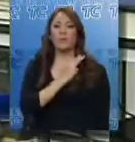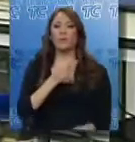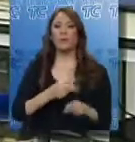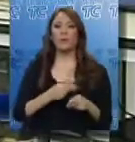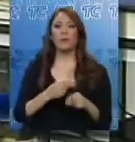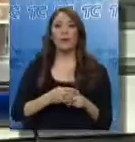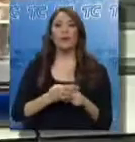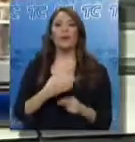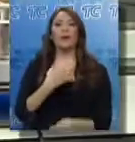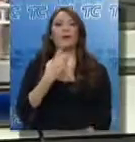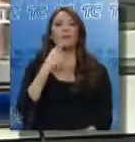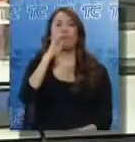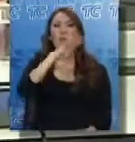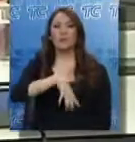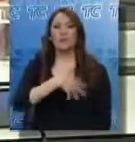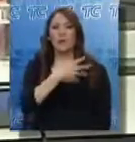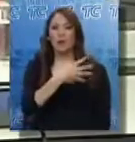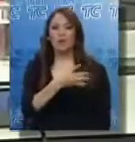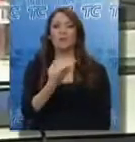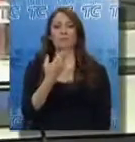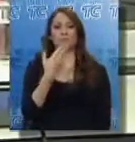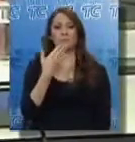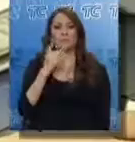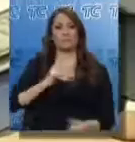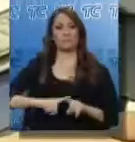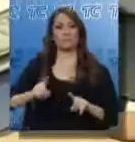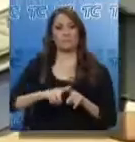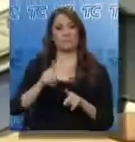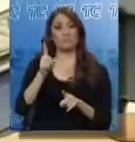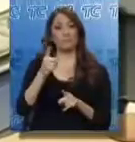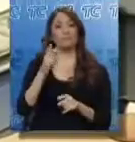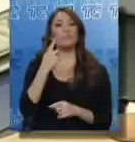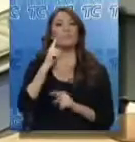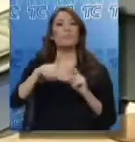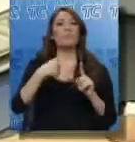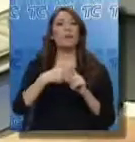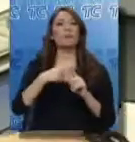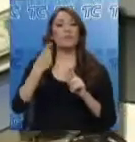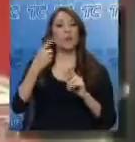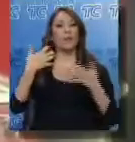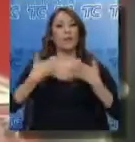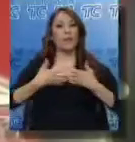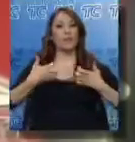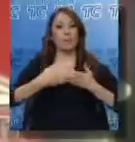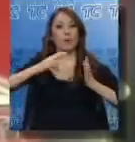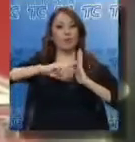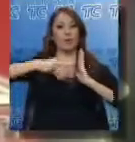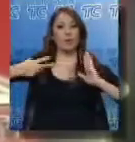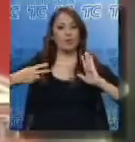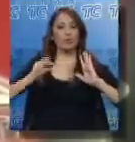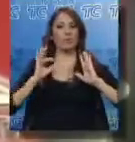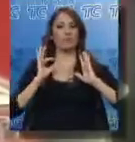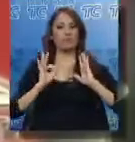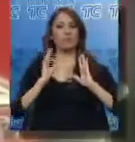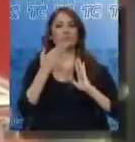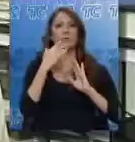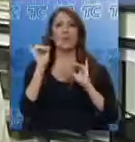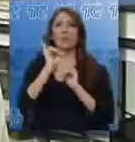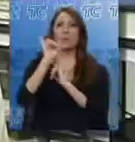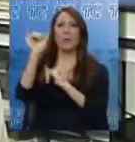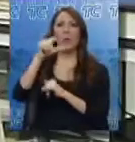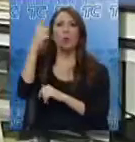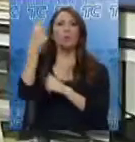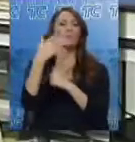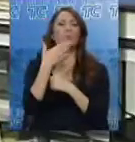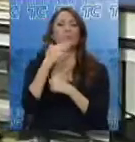de Barcelona. Nos cuenta que los laboratorios y equipamientos son de última tecnología, lo que les permite estar al nivel de las mejores universidades del mundo. En